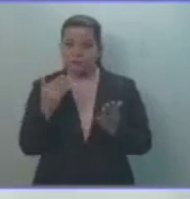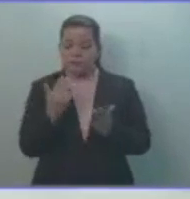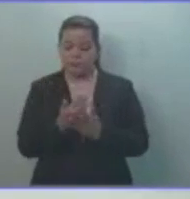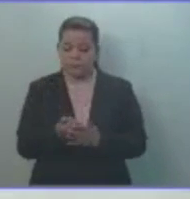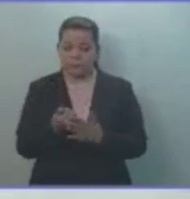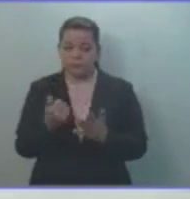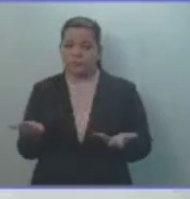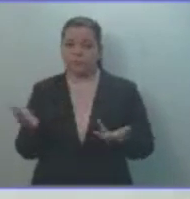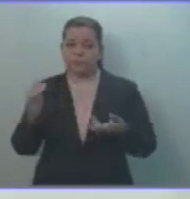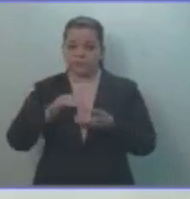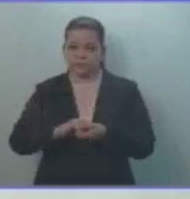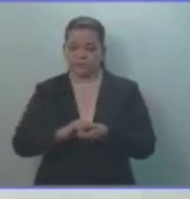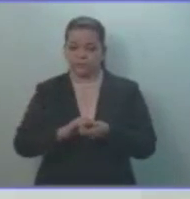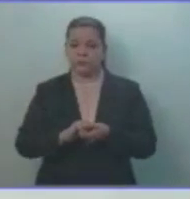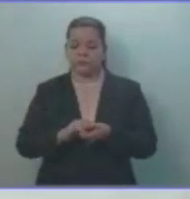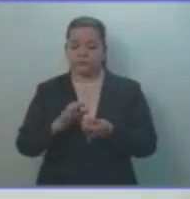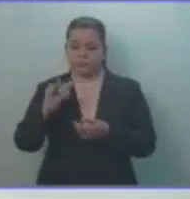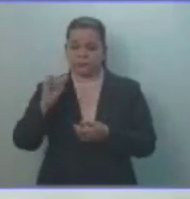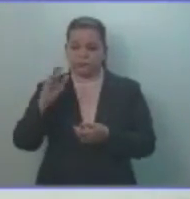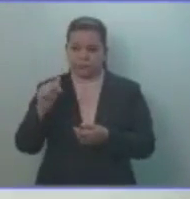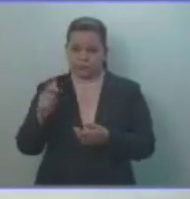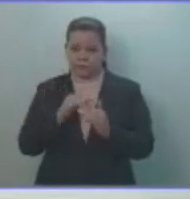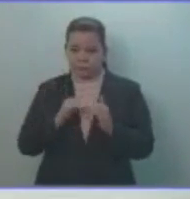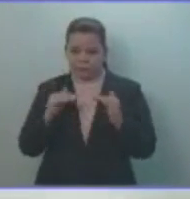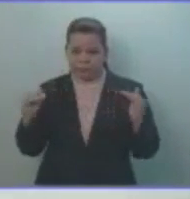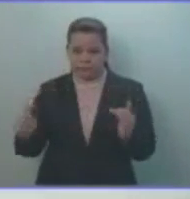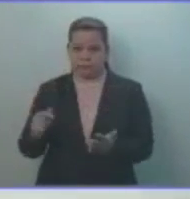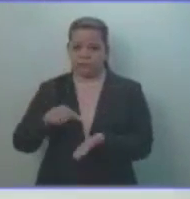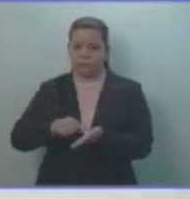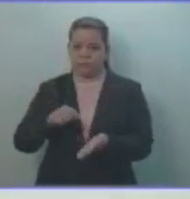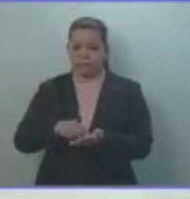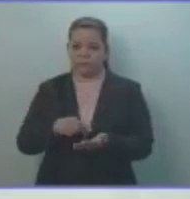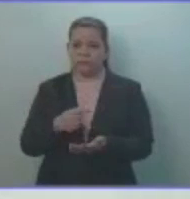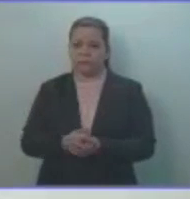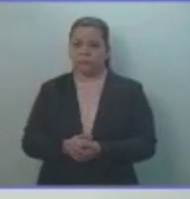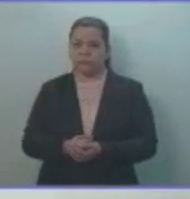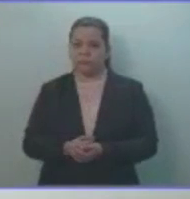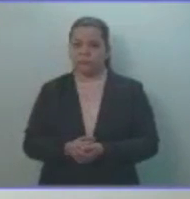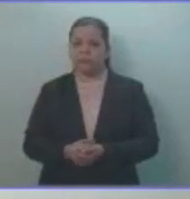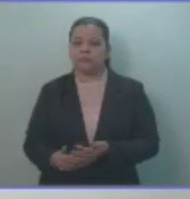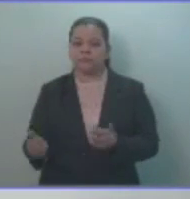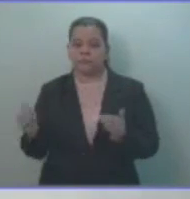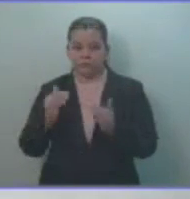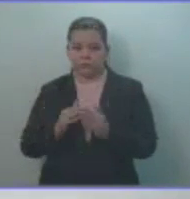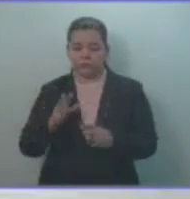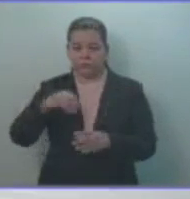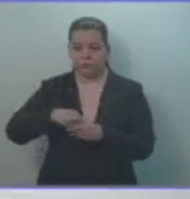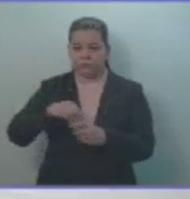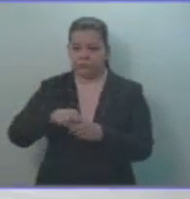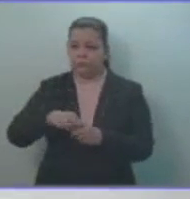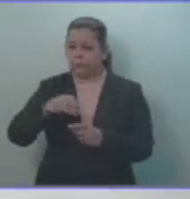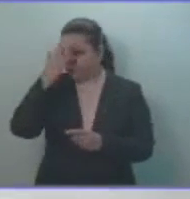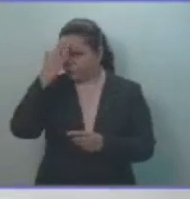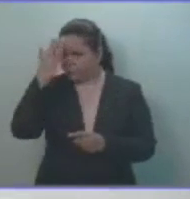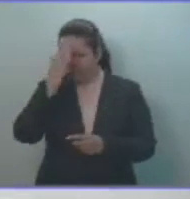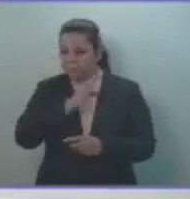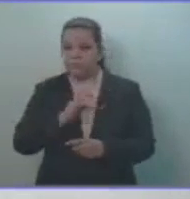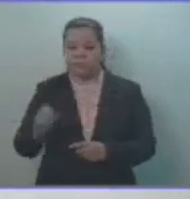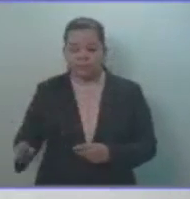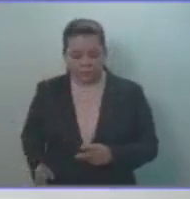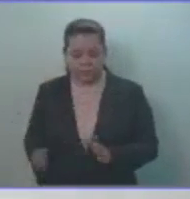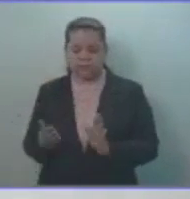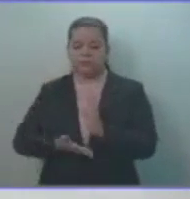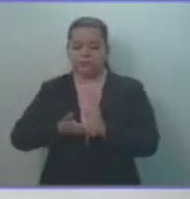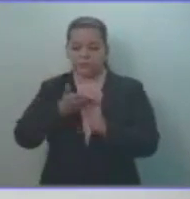consolidación fiscal y a la estabilización de la deuda. Así también el Banco Mundial reconoce que El Salvador está creciendo